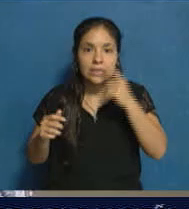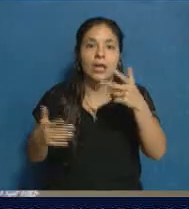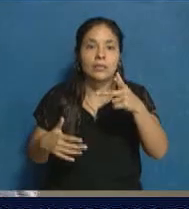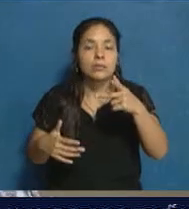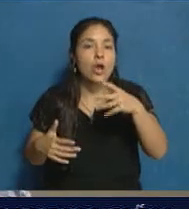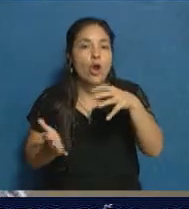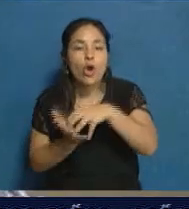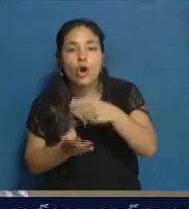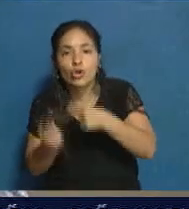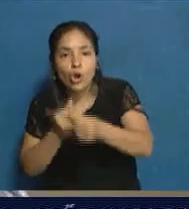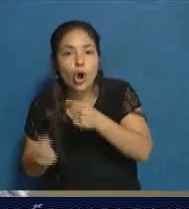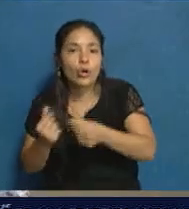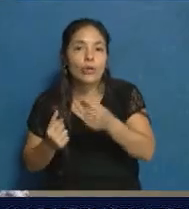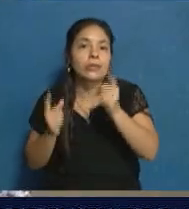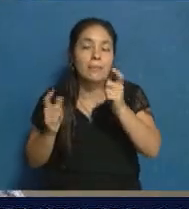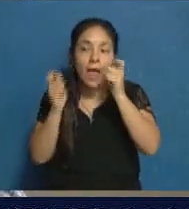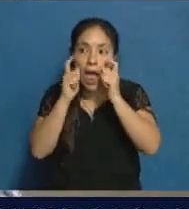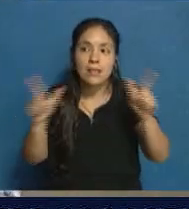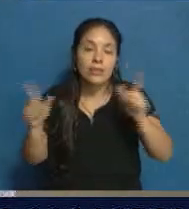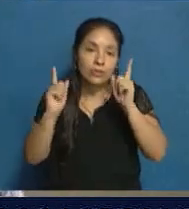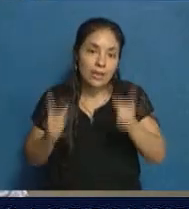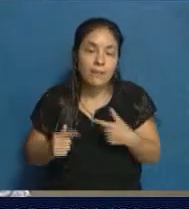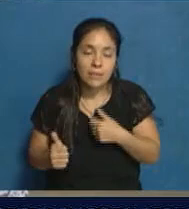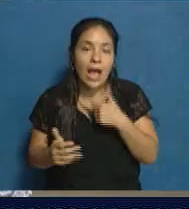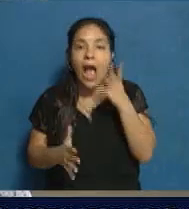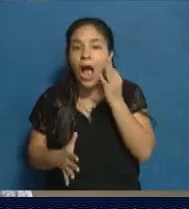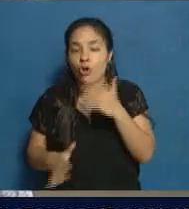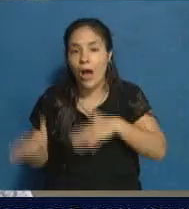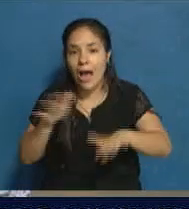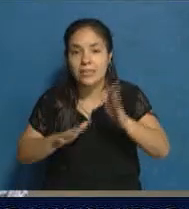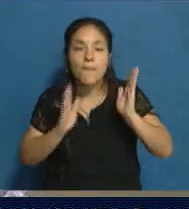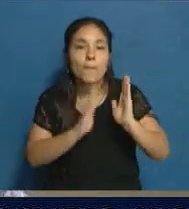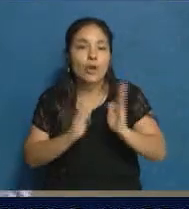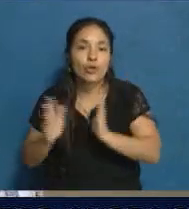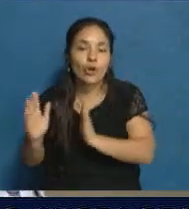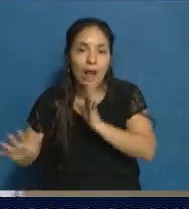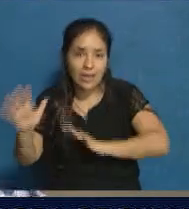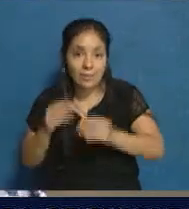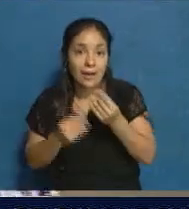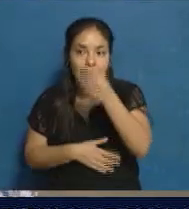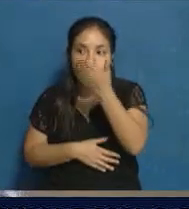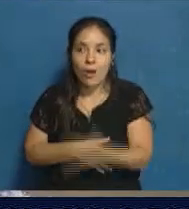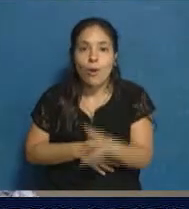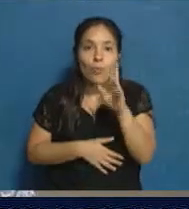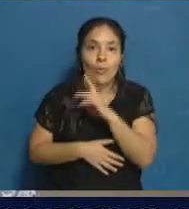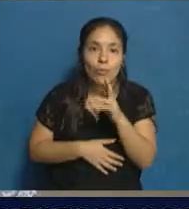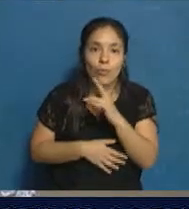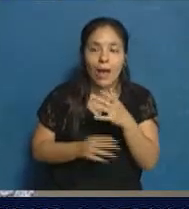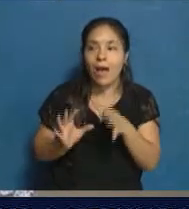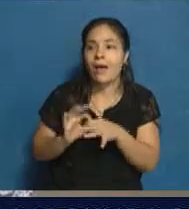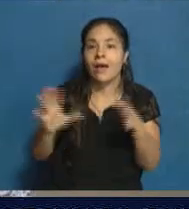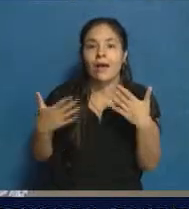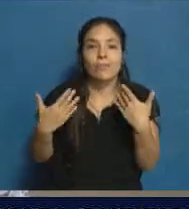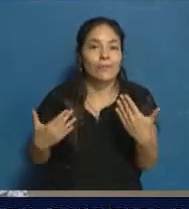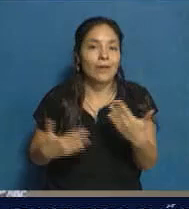kioscos y demás, también puedan estar atentos a esto y poder actuar, generar protocolos de acción para que esa mujer se sienta libre de transitar en la